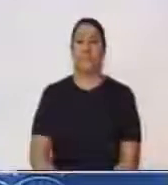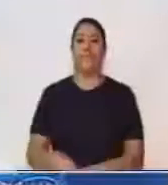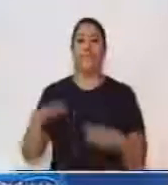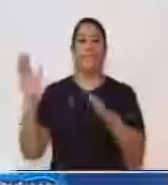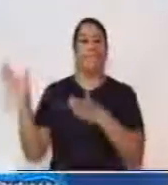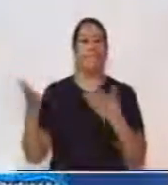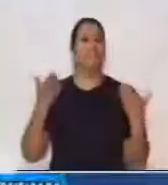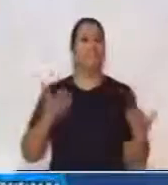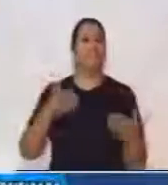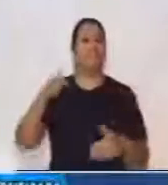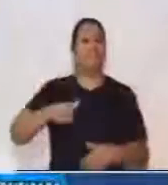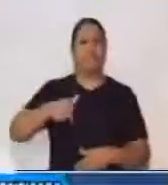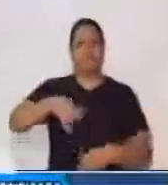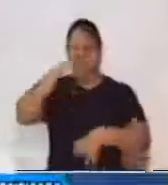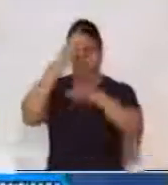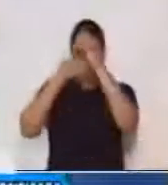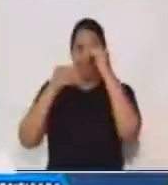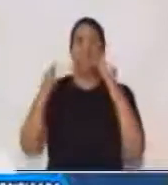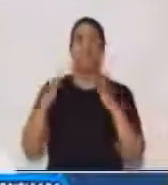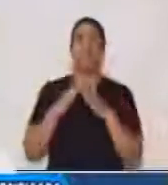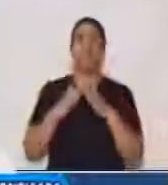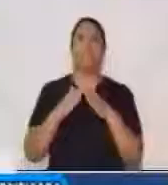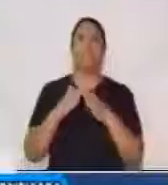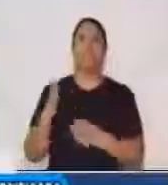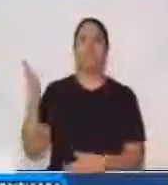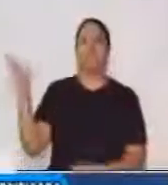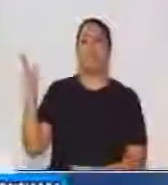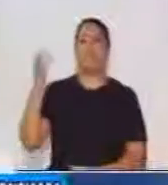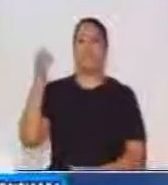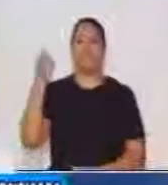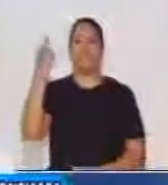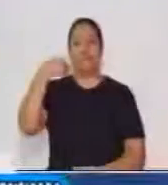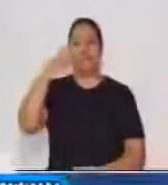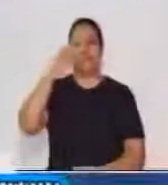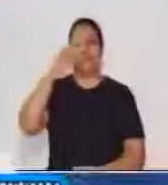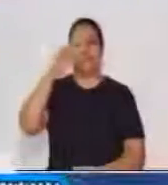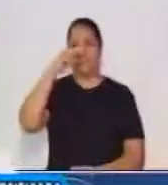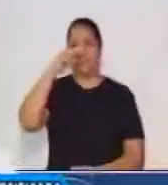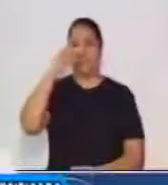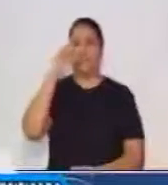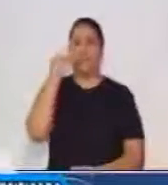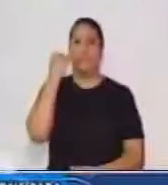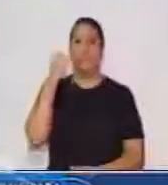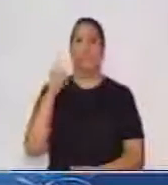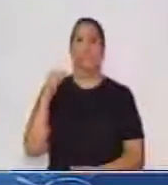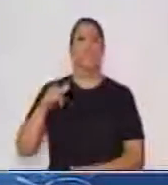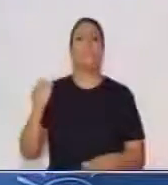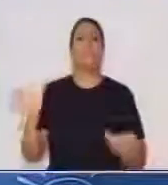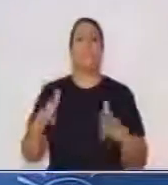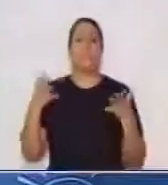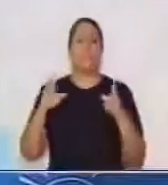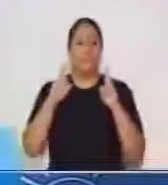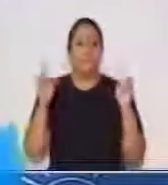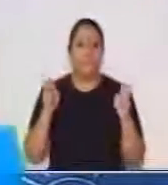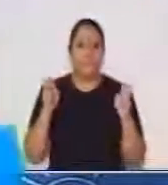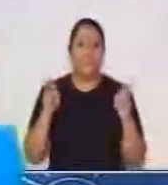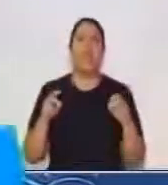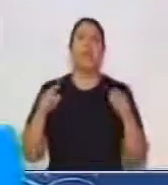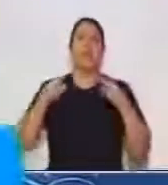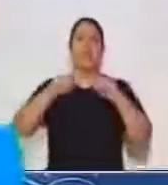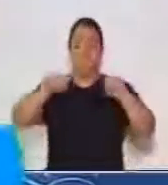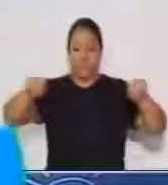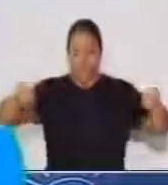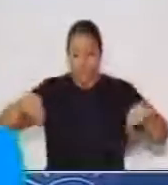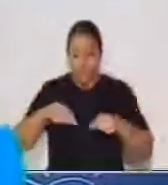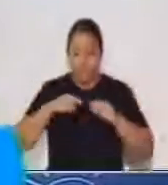Bienvenidos a este espacio educativo Aprendo en Casa. Soy Astrid López y en esta oportunidad desarrollaré el tema de la mesa redonda del